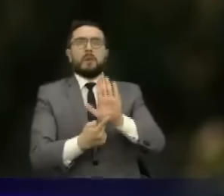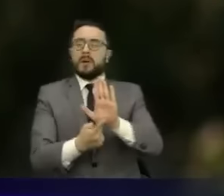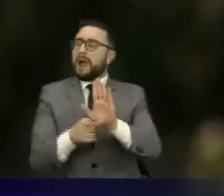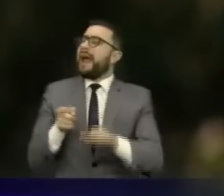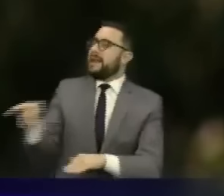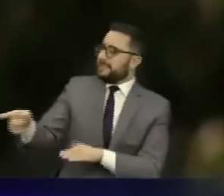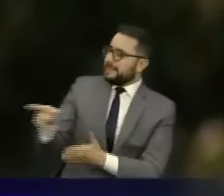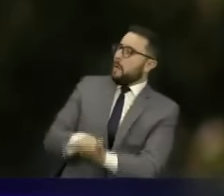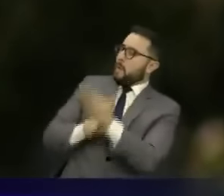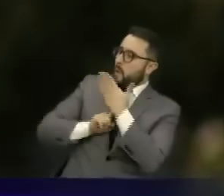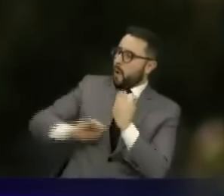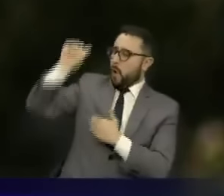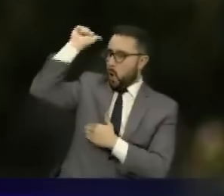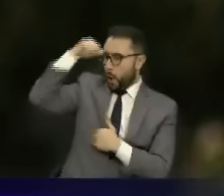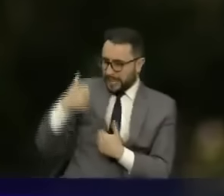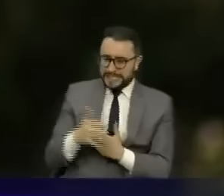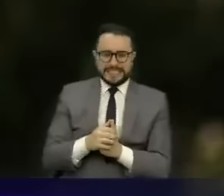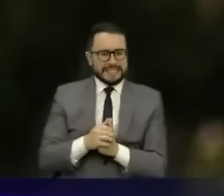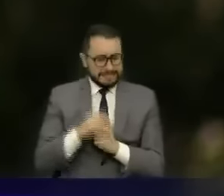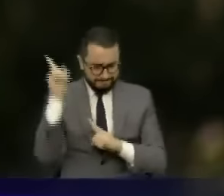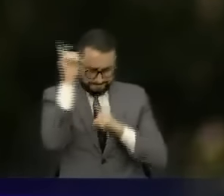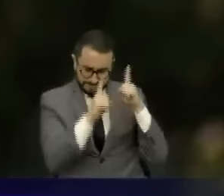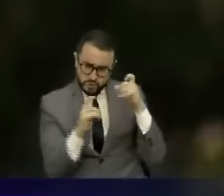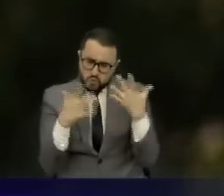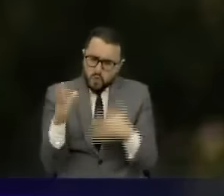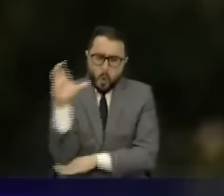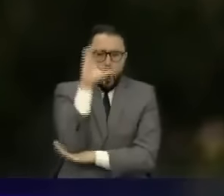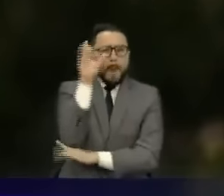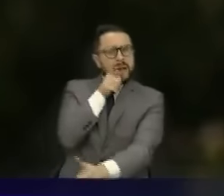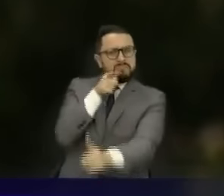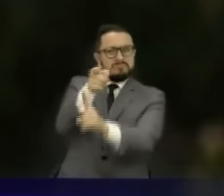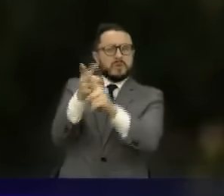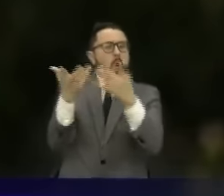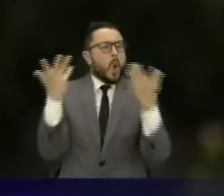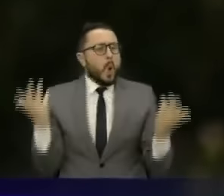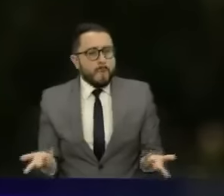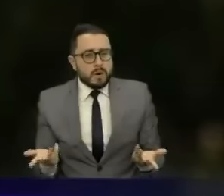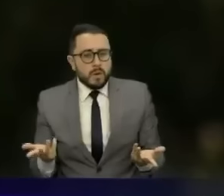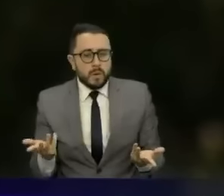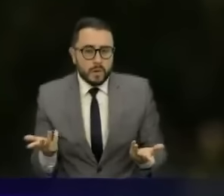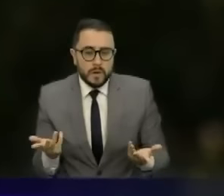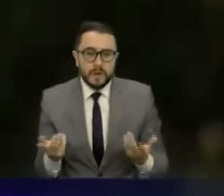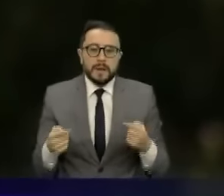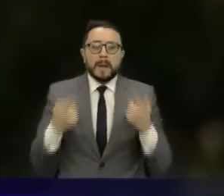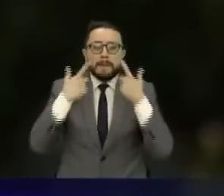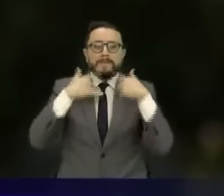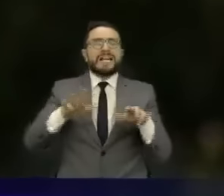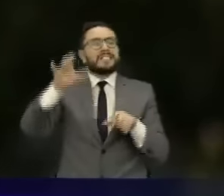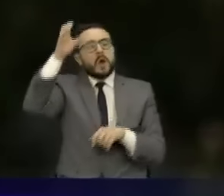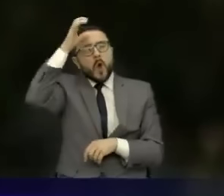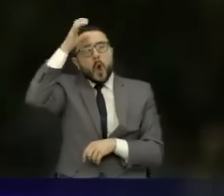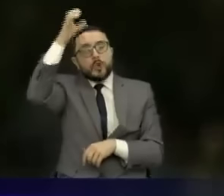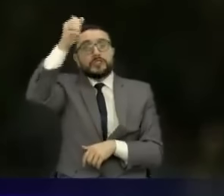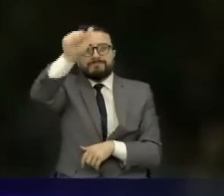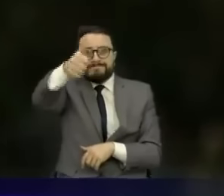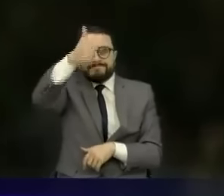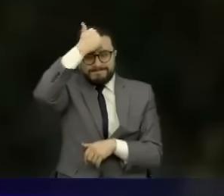que ir hacia las palabras que se usan de manera fundamental como los conceptos centrales de esa